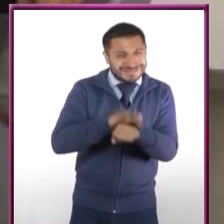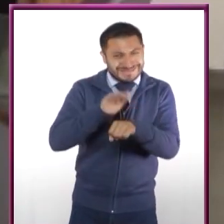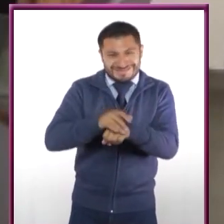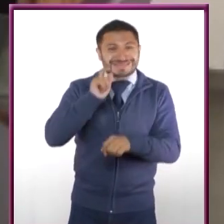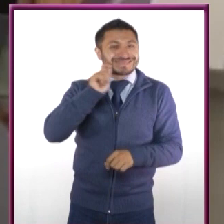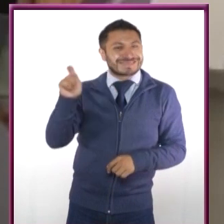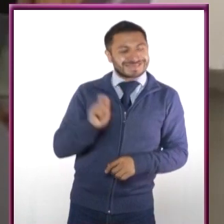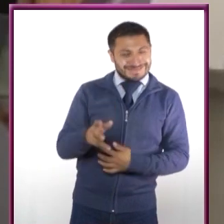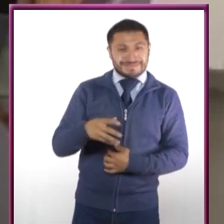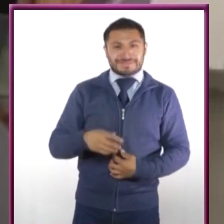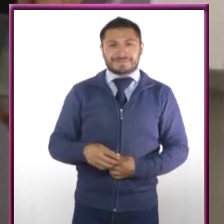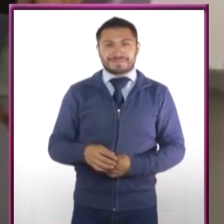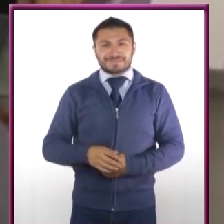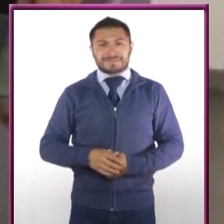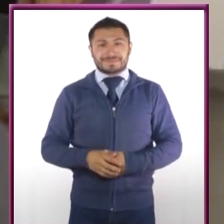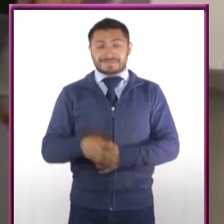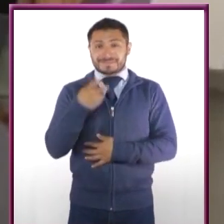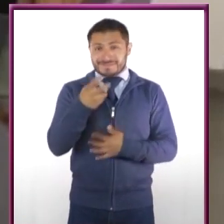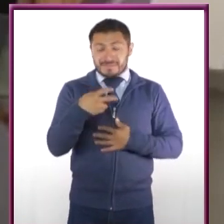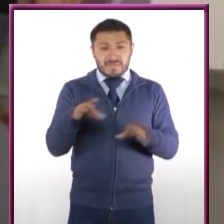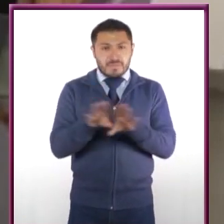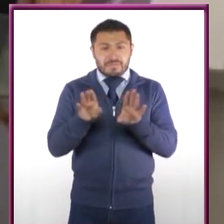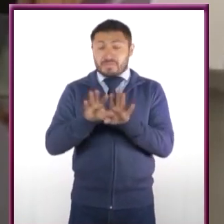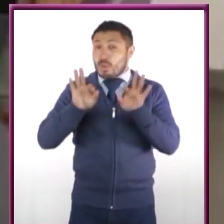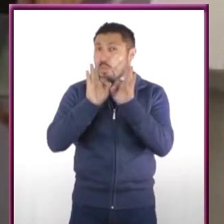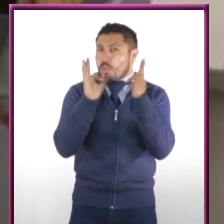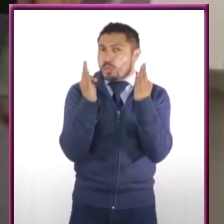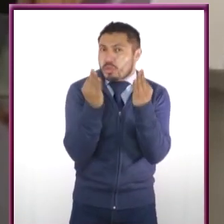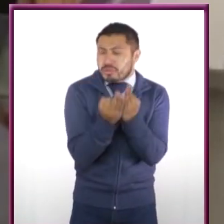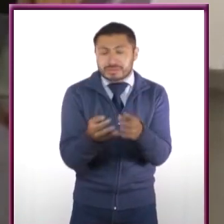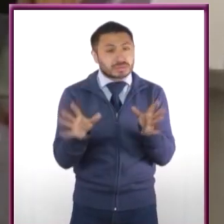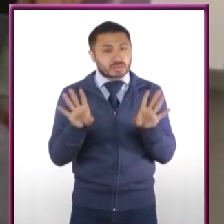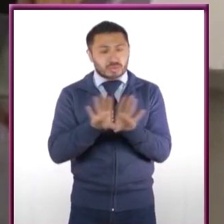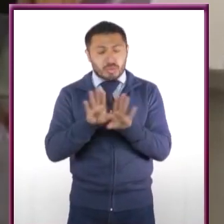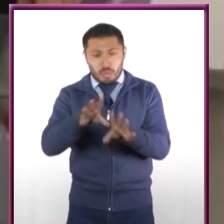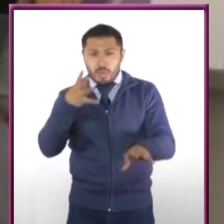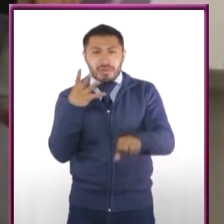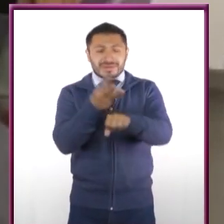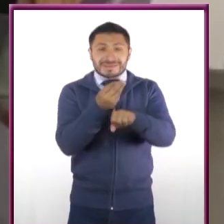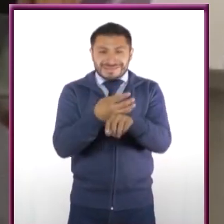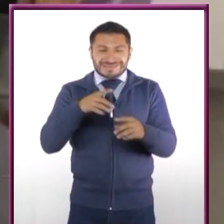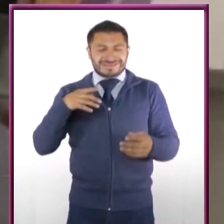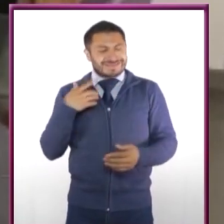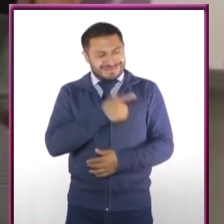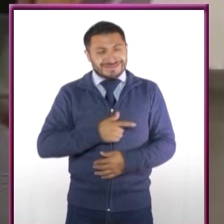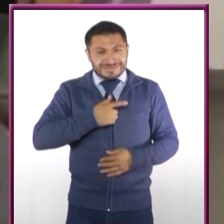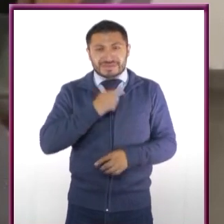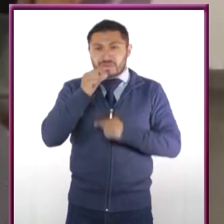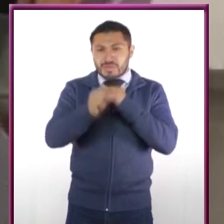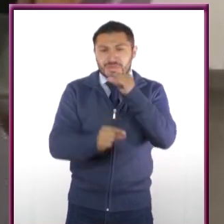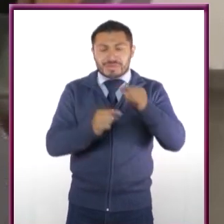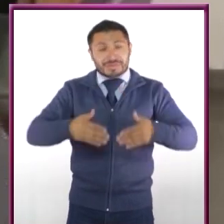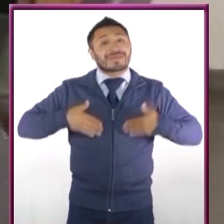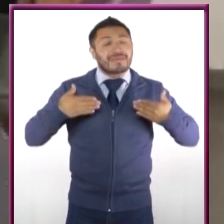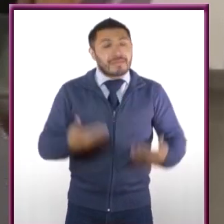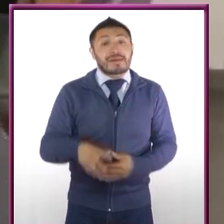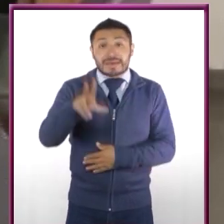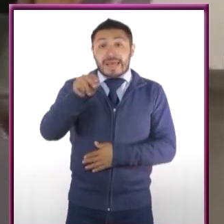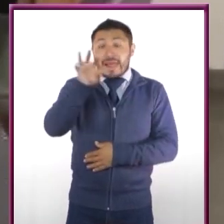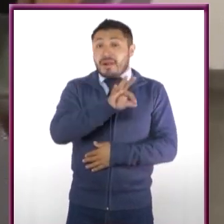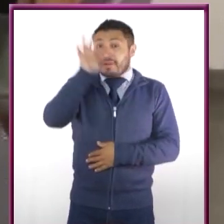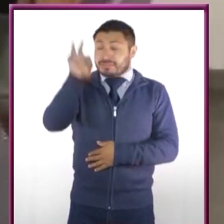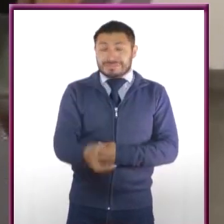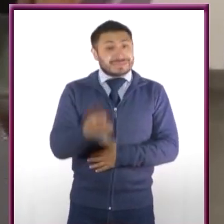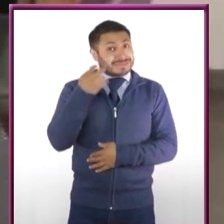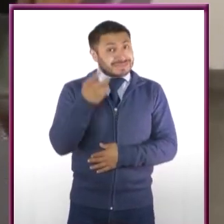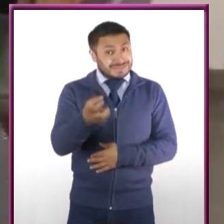hacer una amistad con esta persona. Es como una forma de adaptación y nos influye en el 80% de